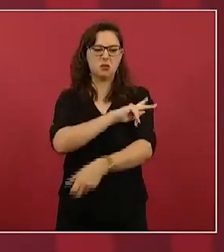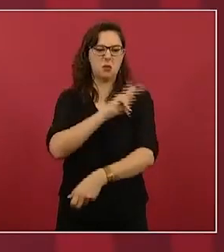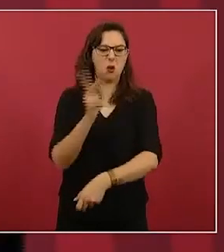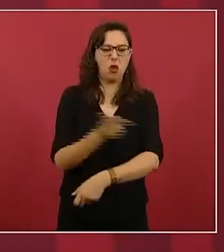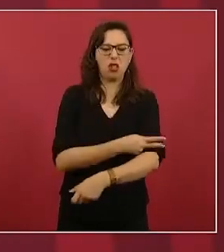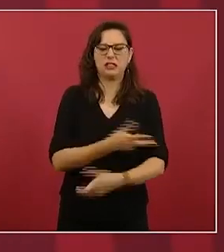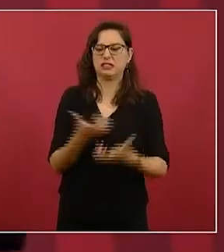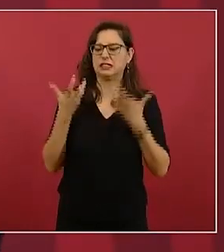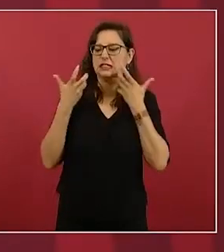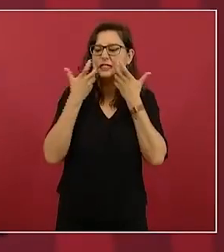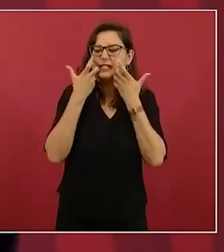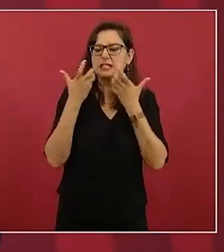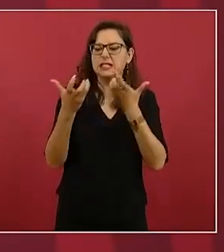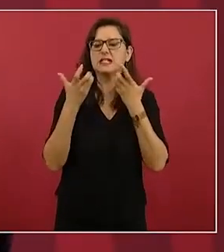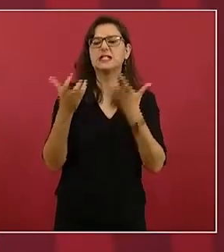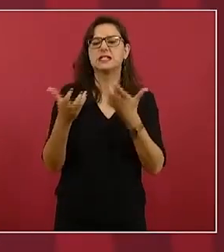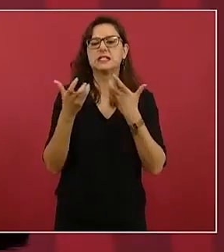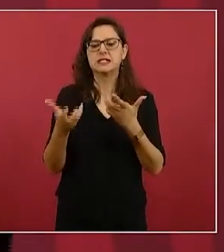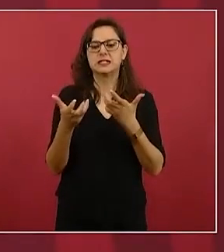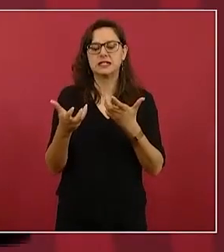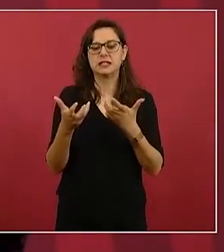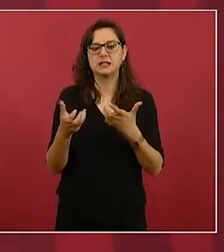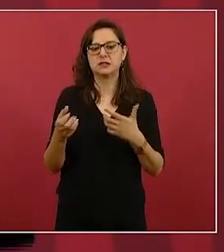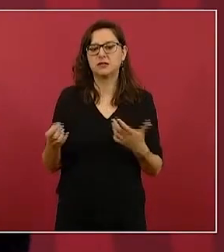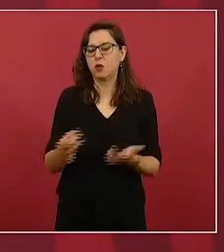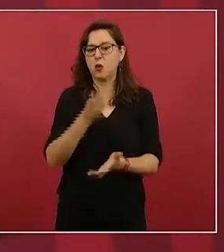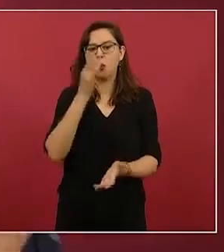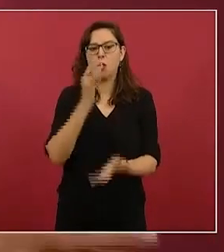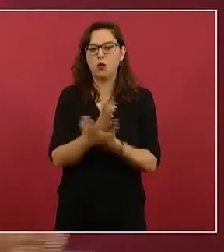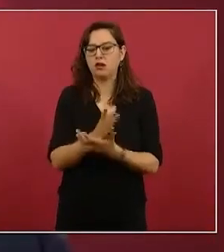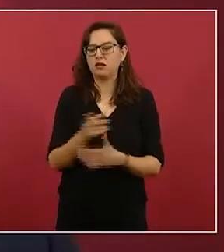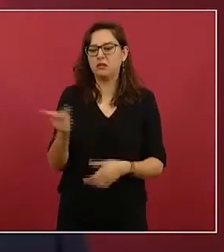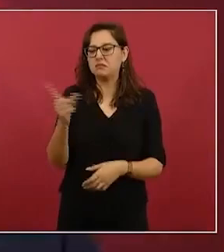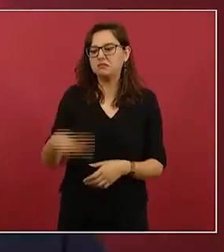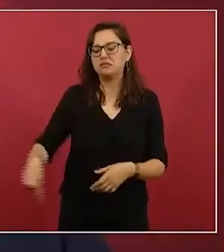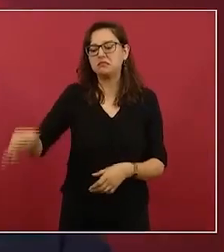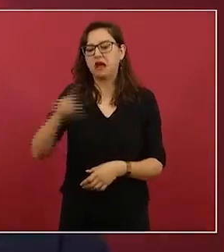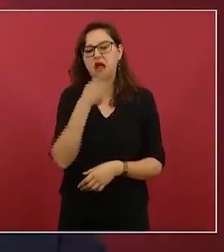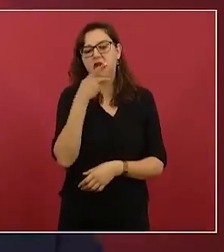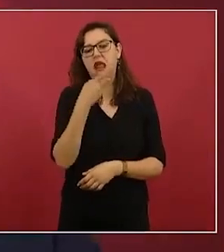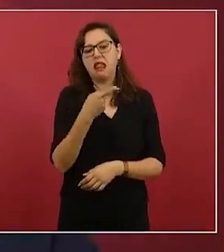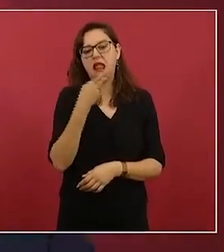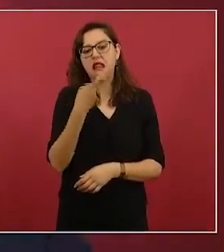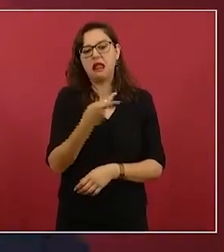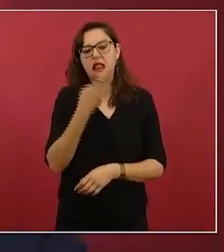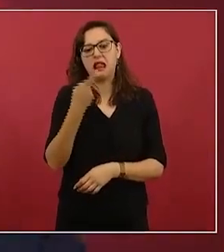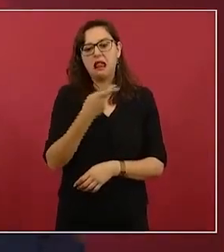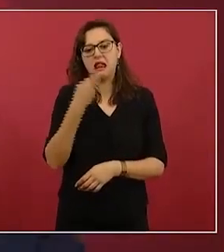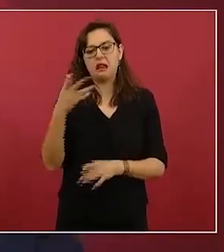cuando lo que domina es el pragmatismo ramplón,